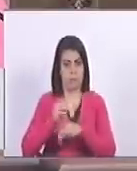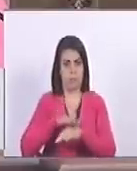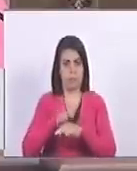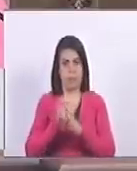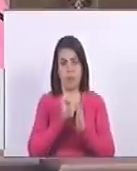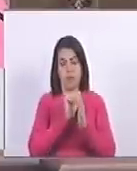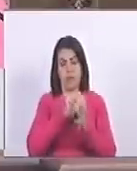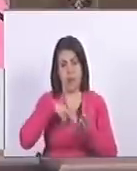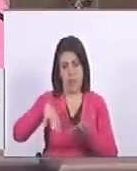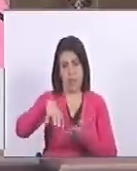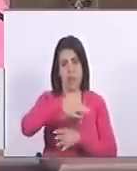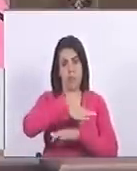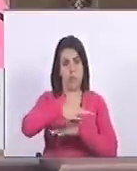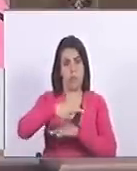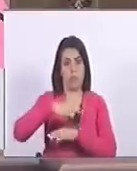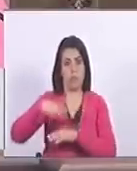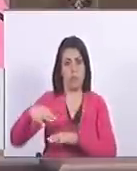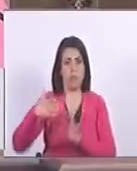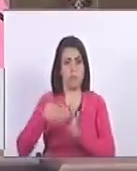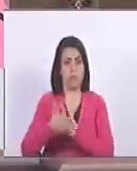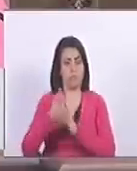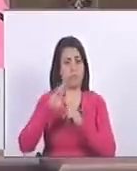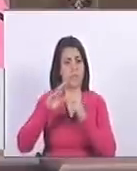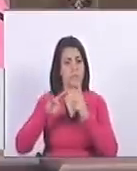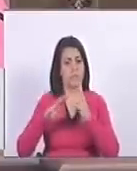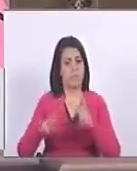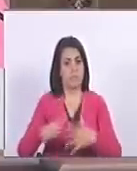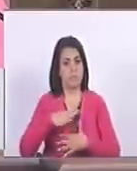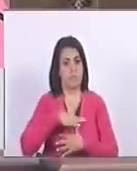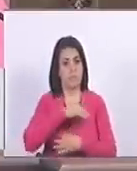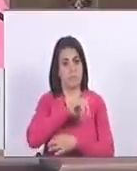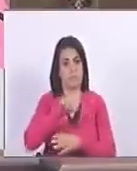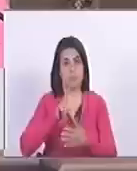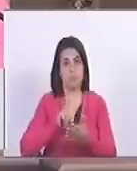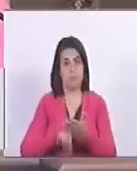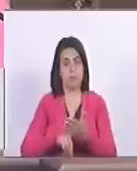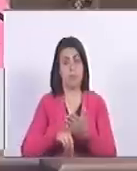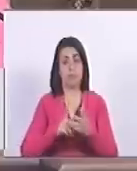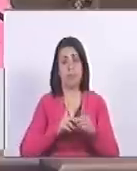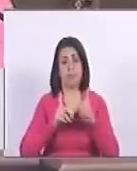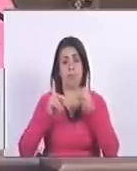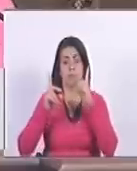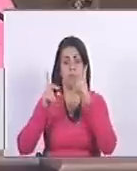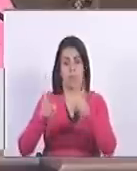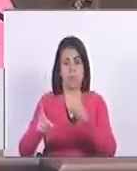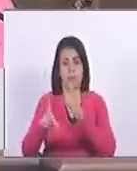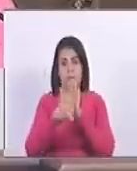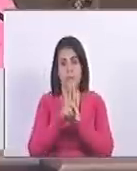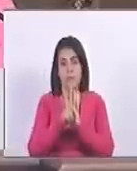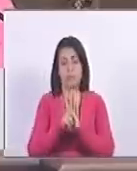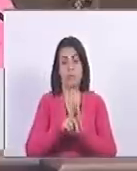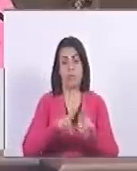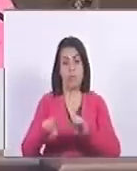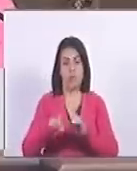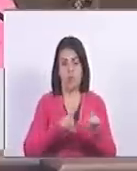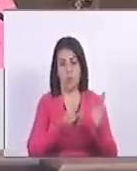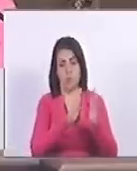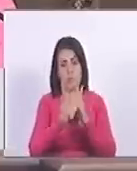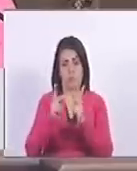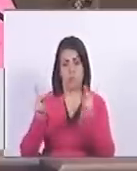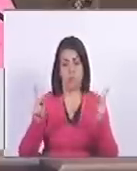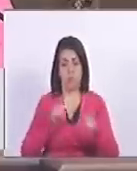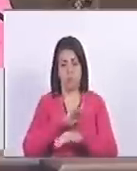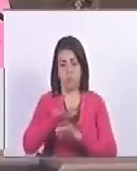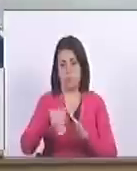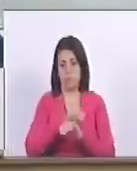los estados y municipios en materia de interés general. Las disposiciones de esta ley son de orden público. Es todo,